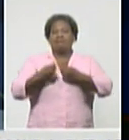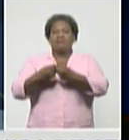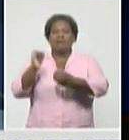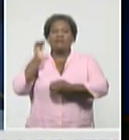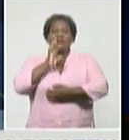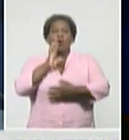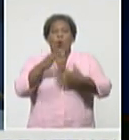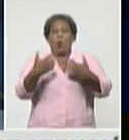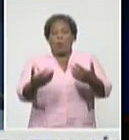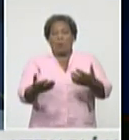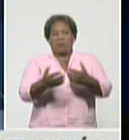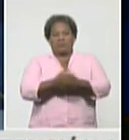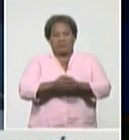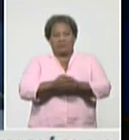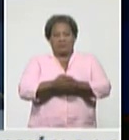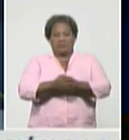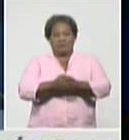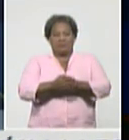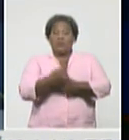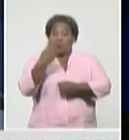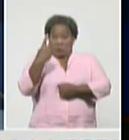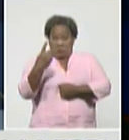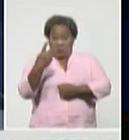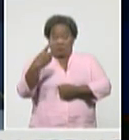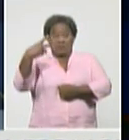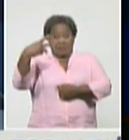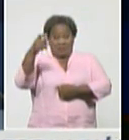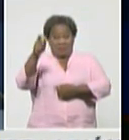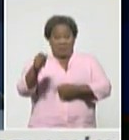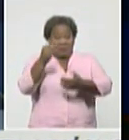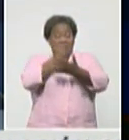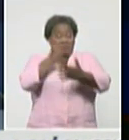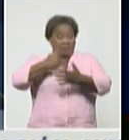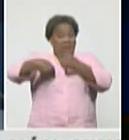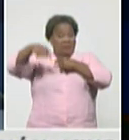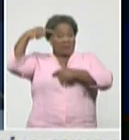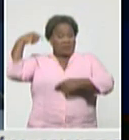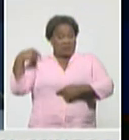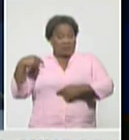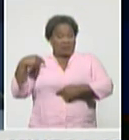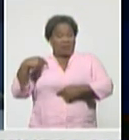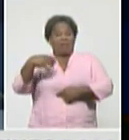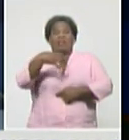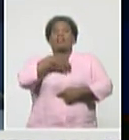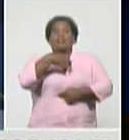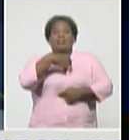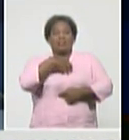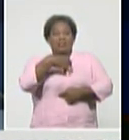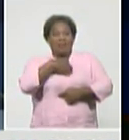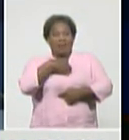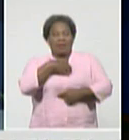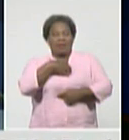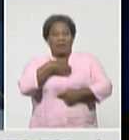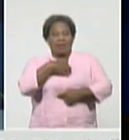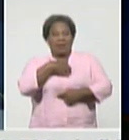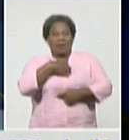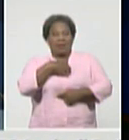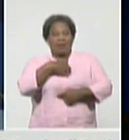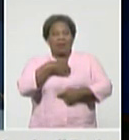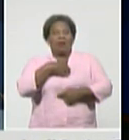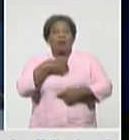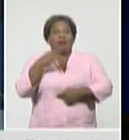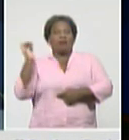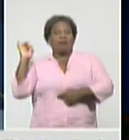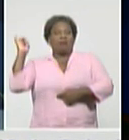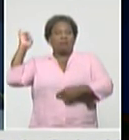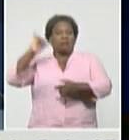Y uno de los 3 casos diagnosticados ayer, pues tiene como fuente de infección el exterior de nuestro